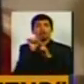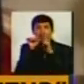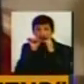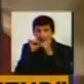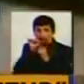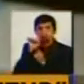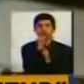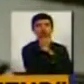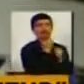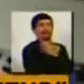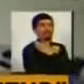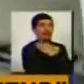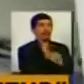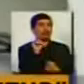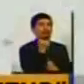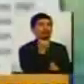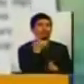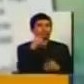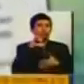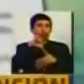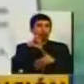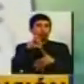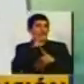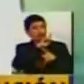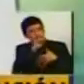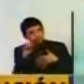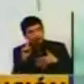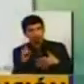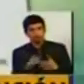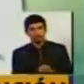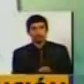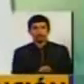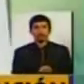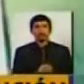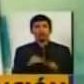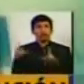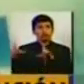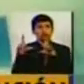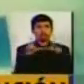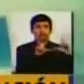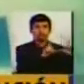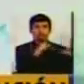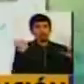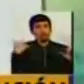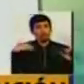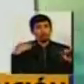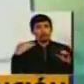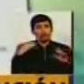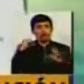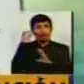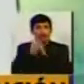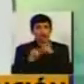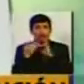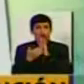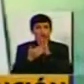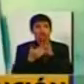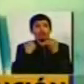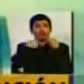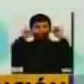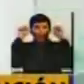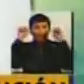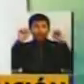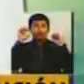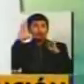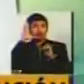del continente. Nuestra jornada electoral también acaparó titulares en los principales medios del mundo que destacaron el amplio triunfo de Michelle